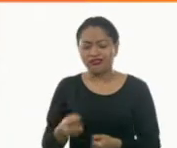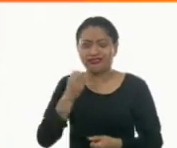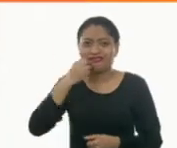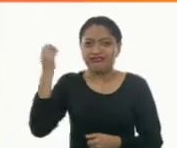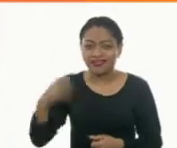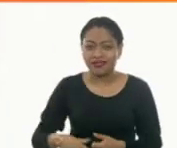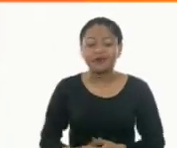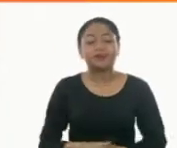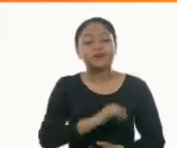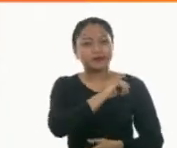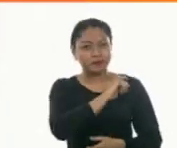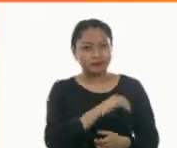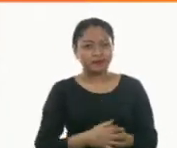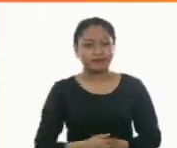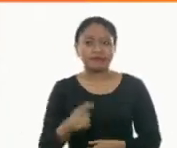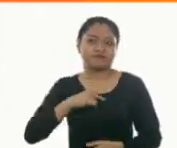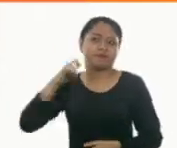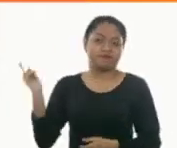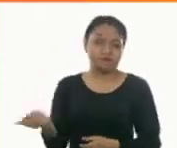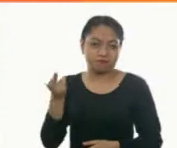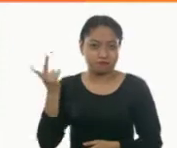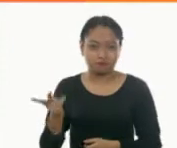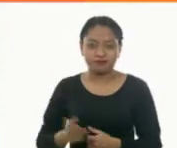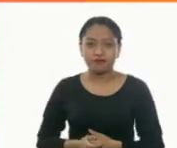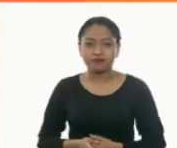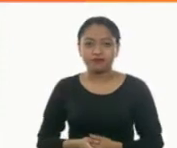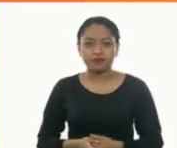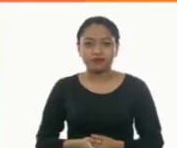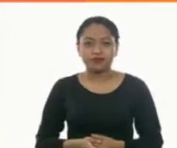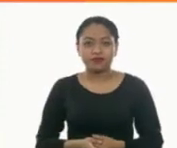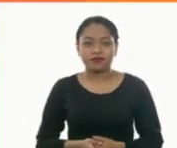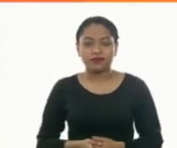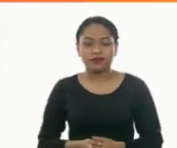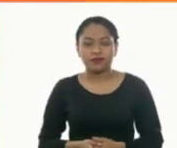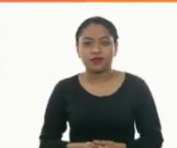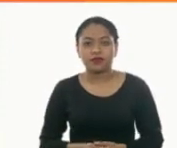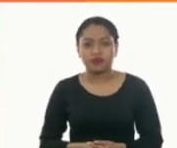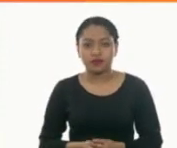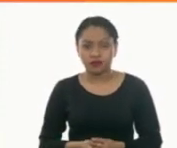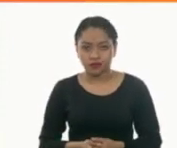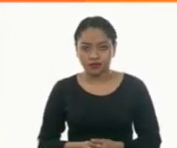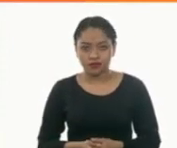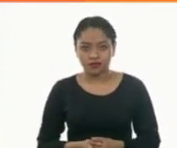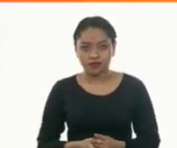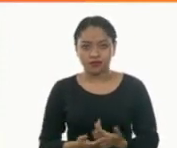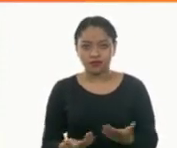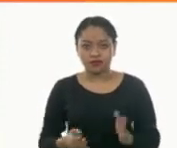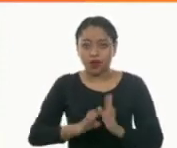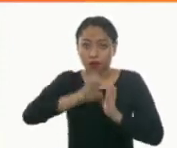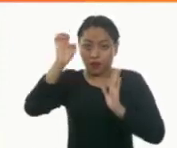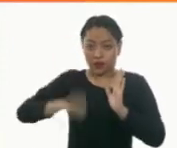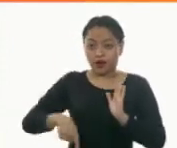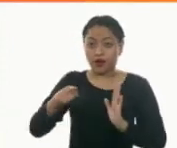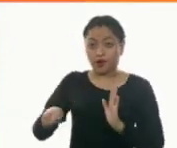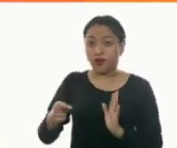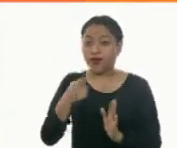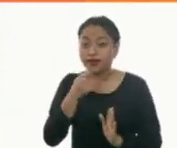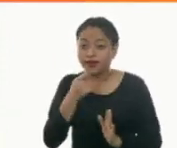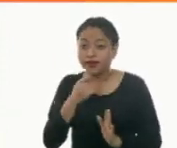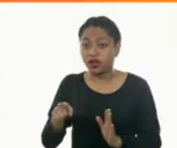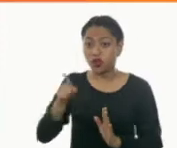Sí, sí es así. Oye, tengo una pregunta más. ¿Cómo evalúas o cómo determinas qué